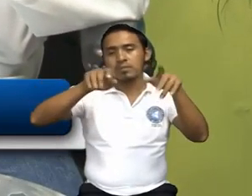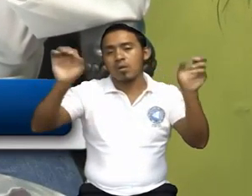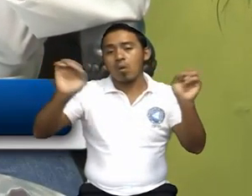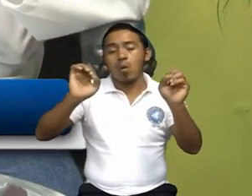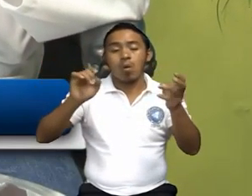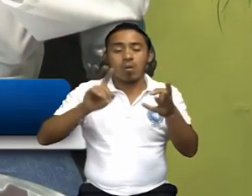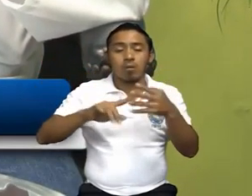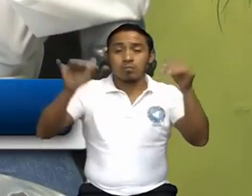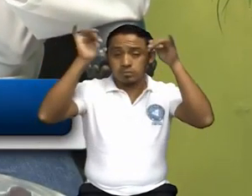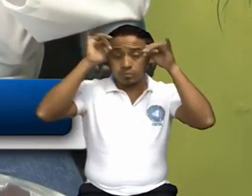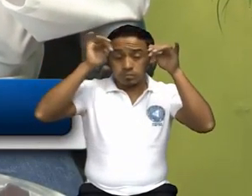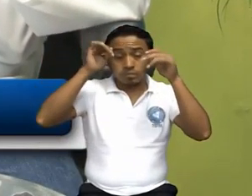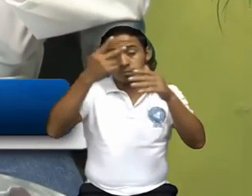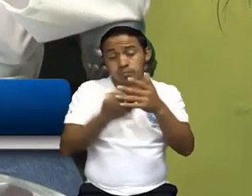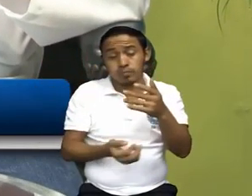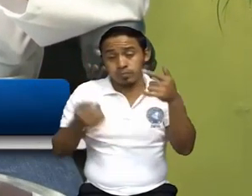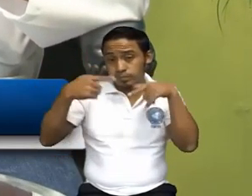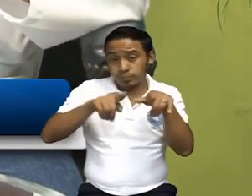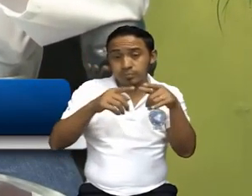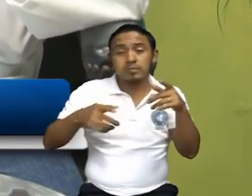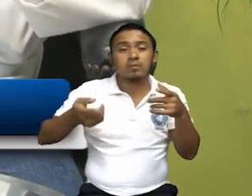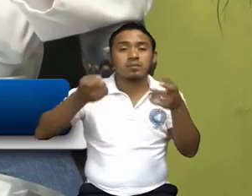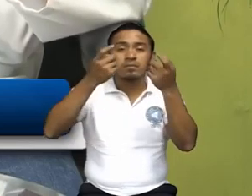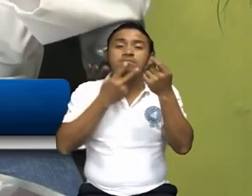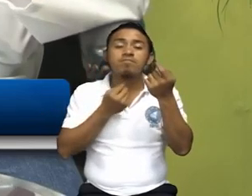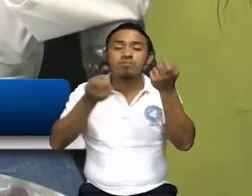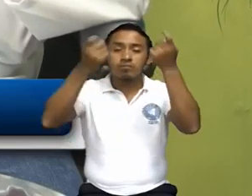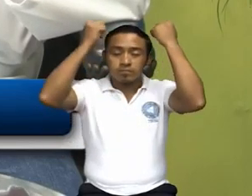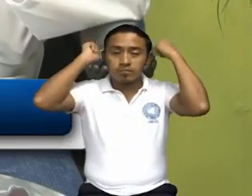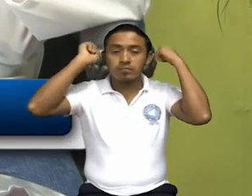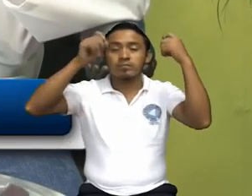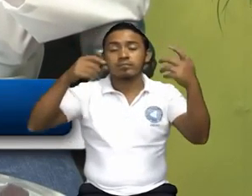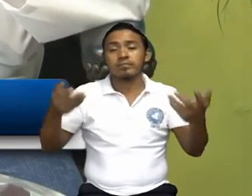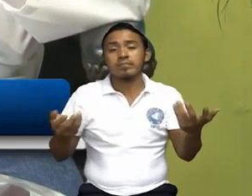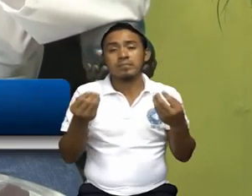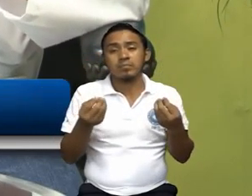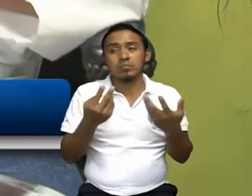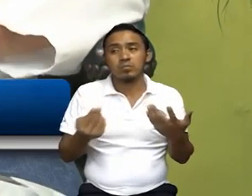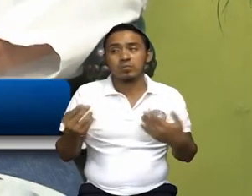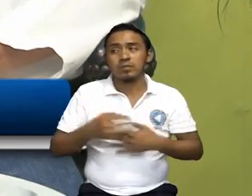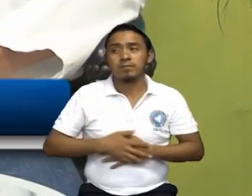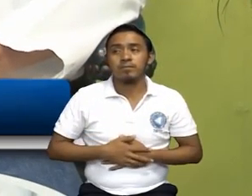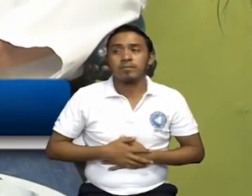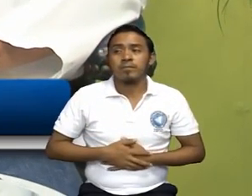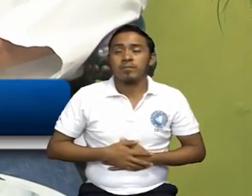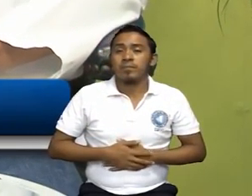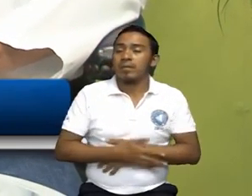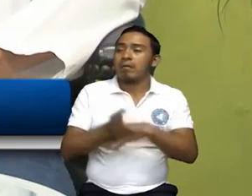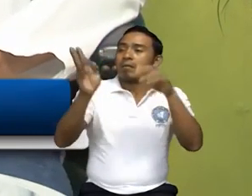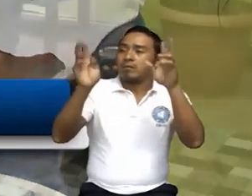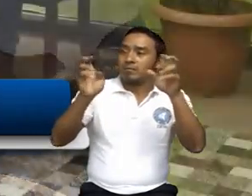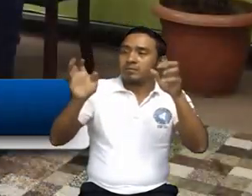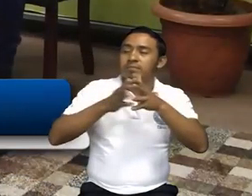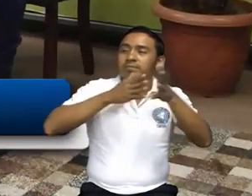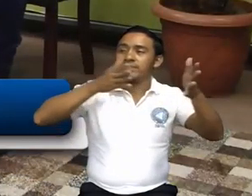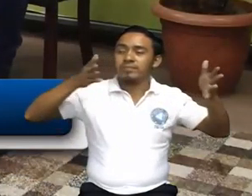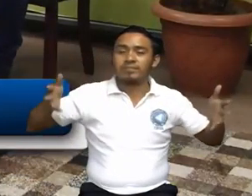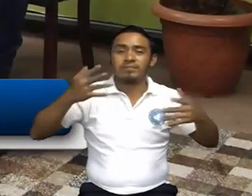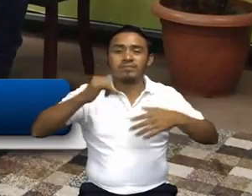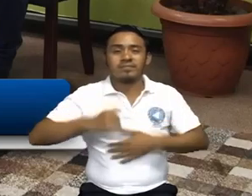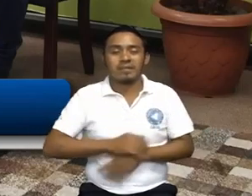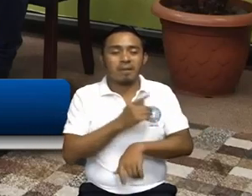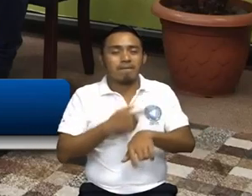el caso de las vacas, los toros, ¿verdad? Los cabros, que también se dan muy frecuentemente, ¿verdad? Okay. Es un tema muy amplio, doctor, para hablarlo en